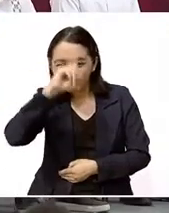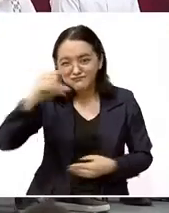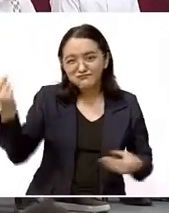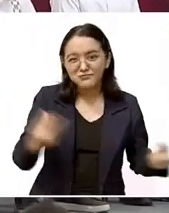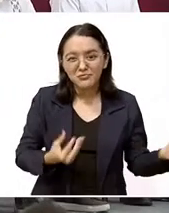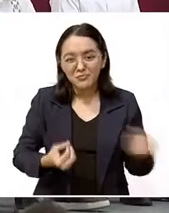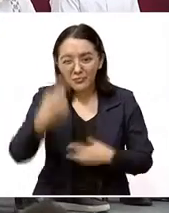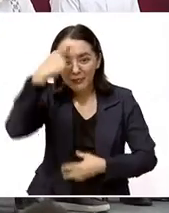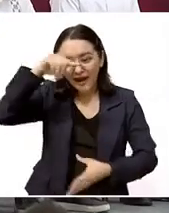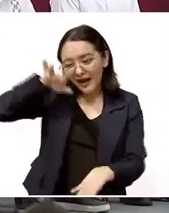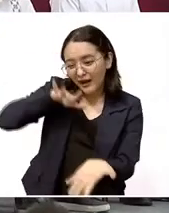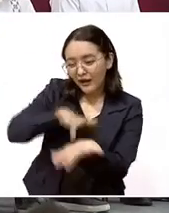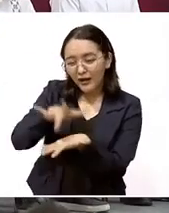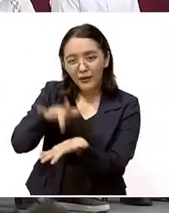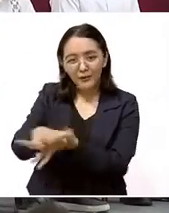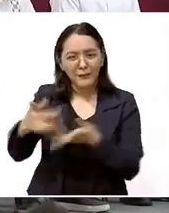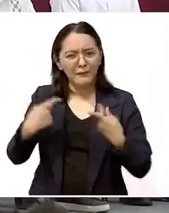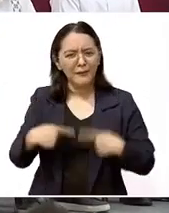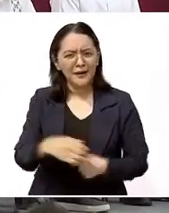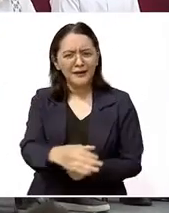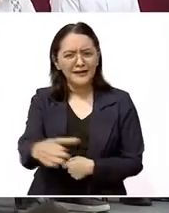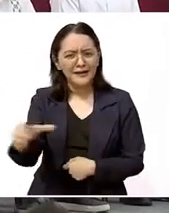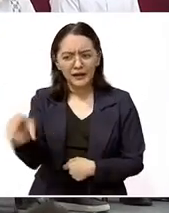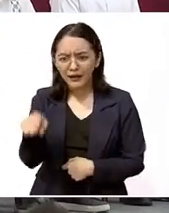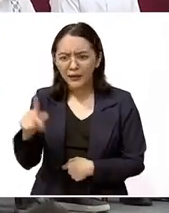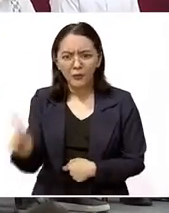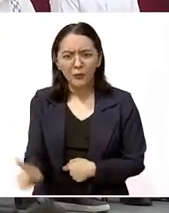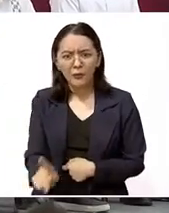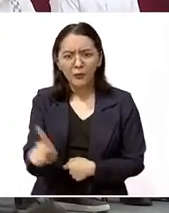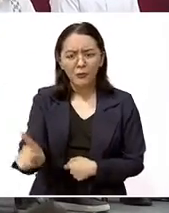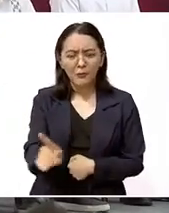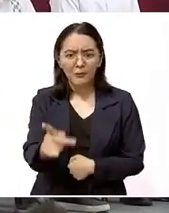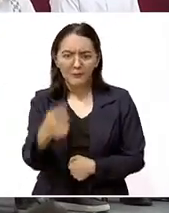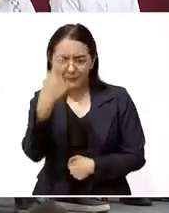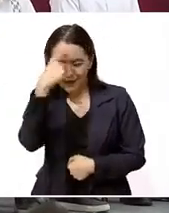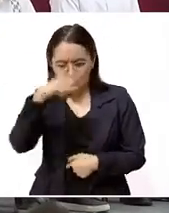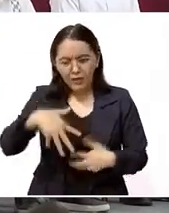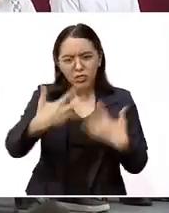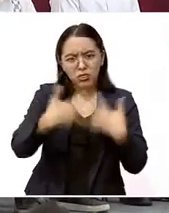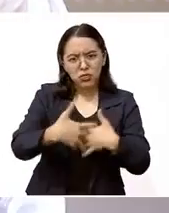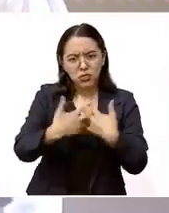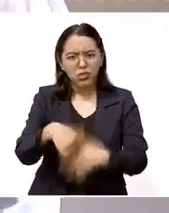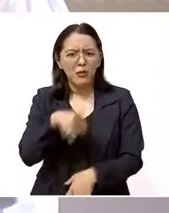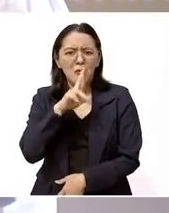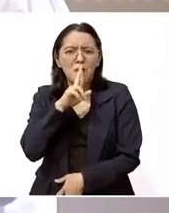las comunidades rurales mejoremos la productividad del campo.